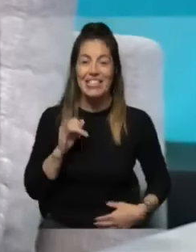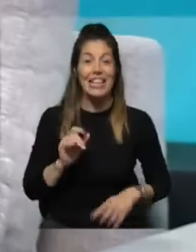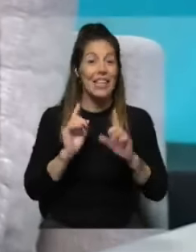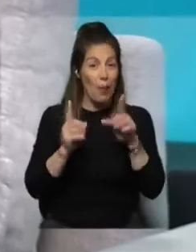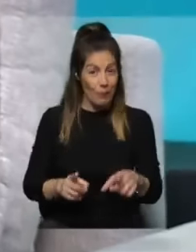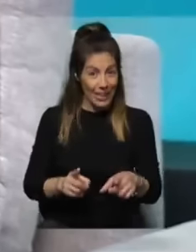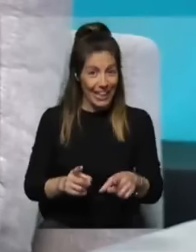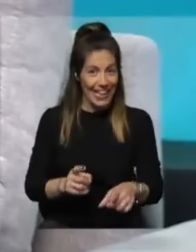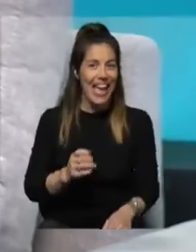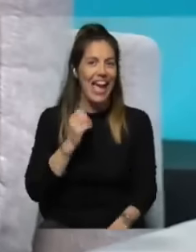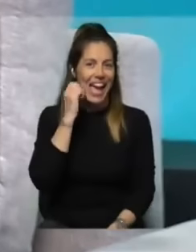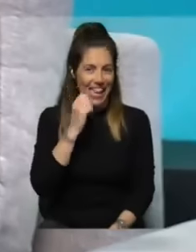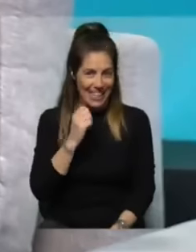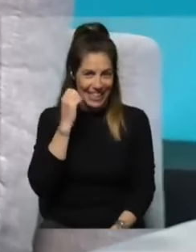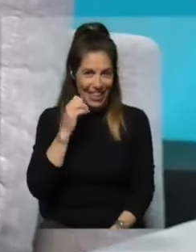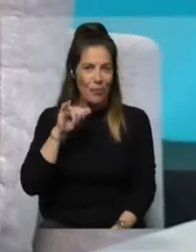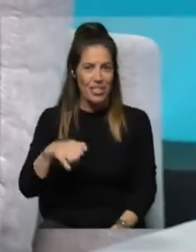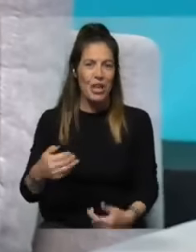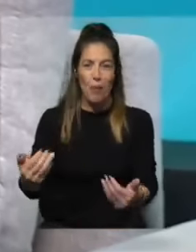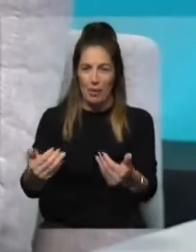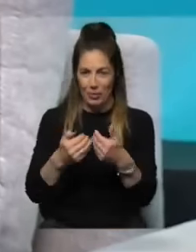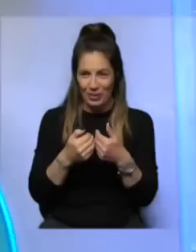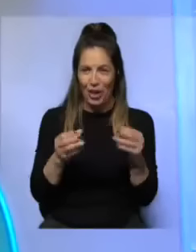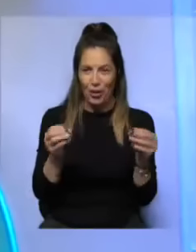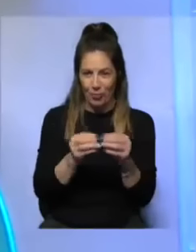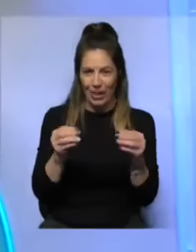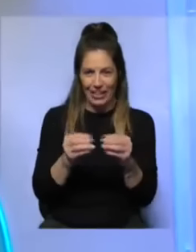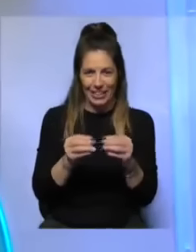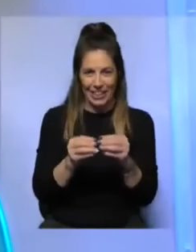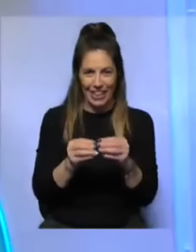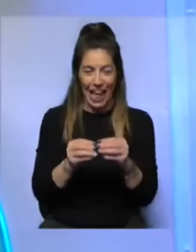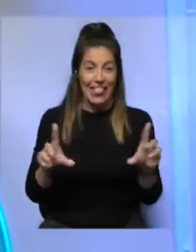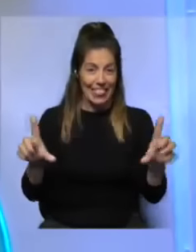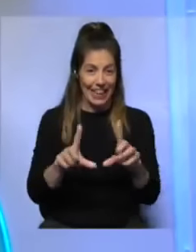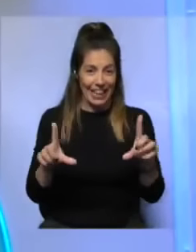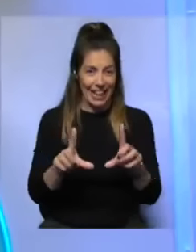le digo, porque ya me estuvieron preguntando las compañeras del canal. También para la noche.